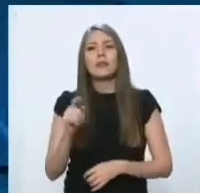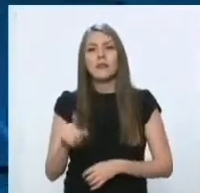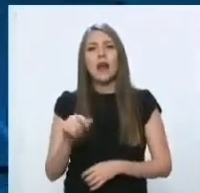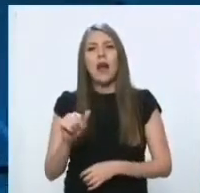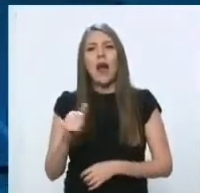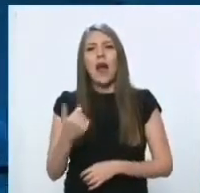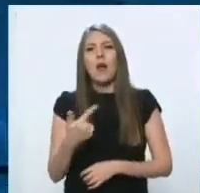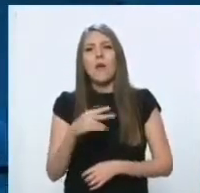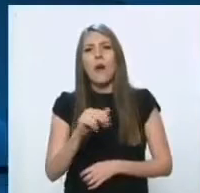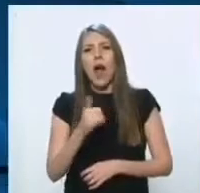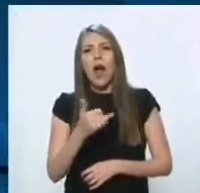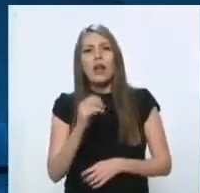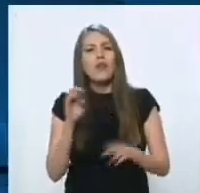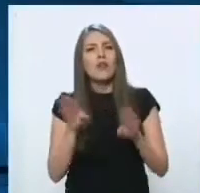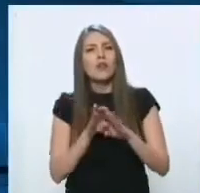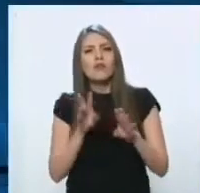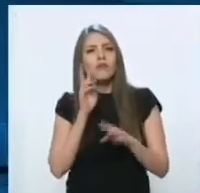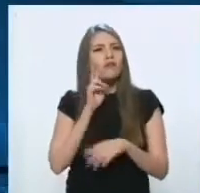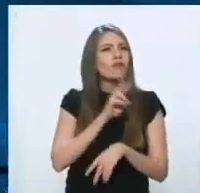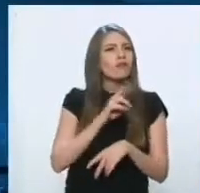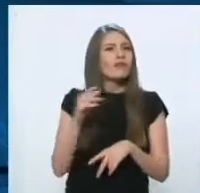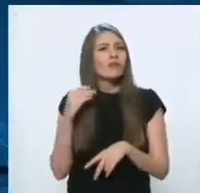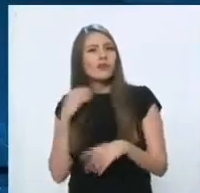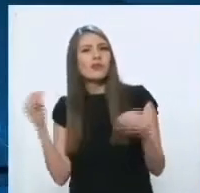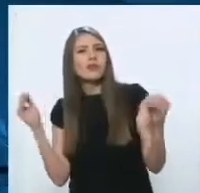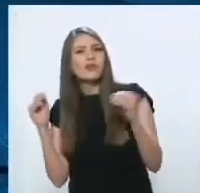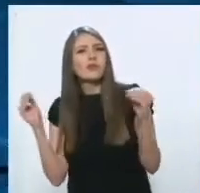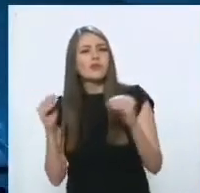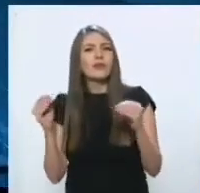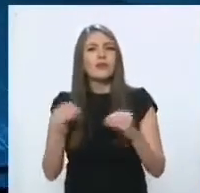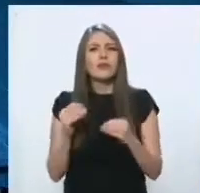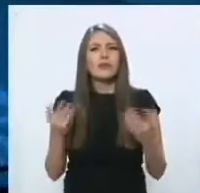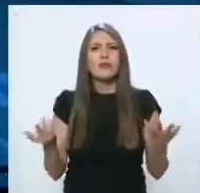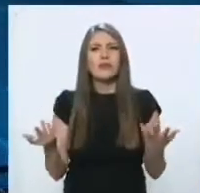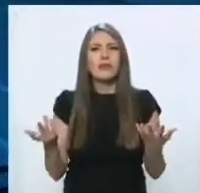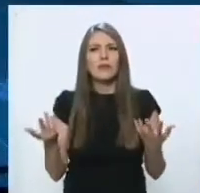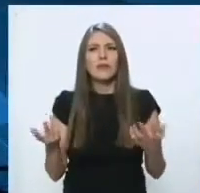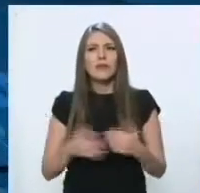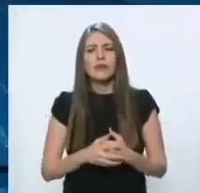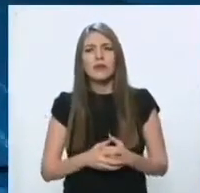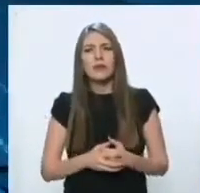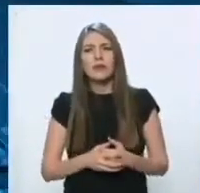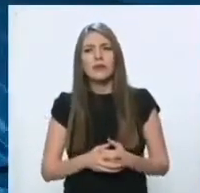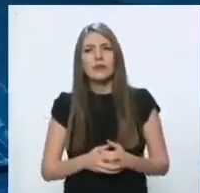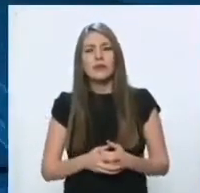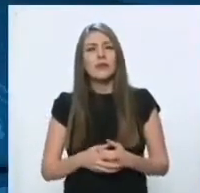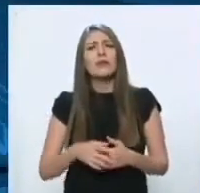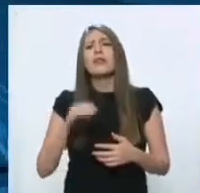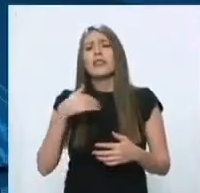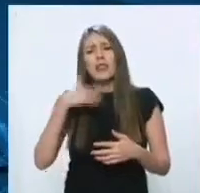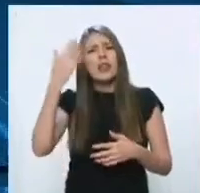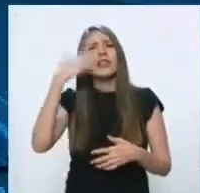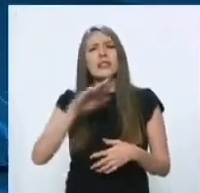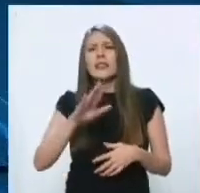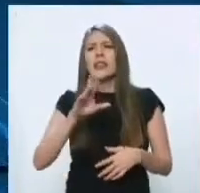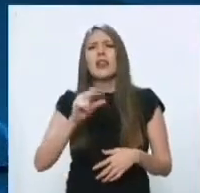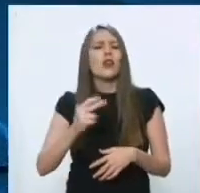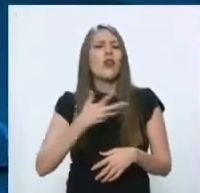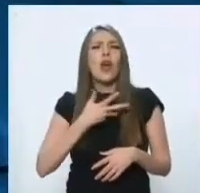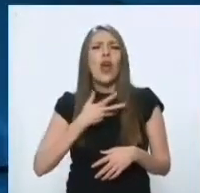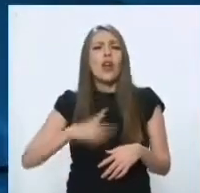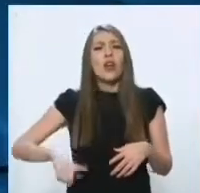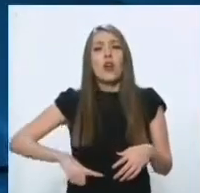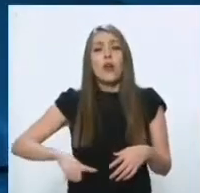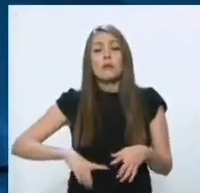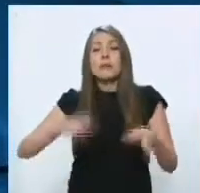nosotros no podamos ver errores en este gobierno, por supuesto que los tiene, pues no existe un gobierno ni un gobernante perfecto. ¿Qué errores ves, Marta, en el